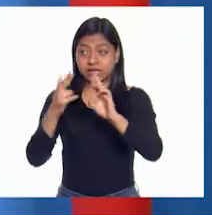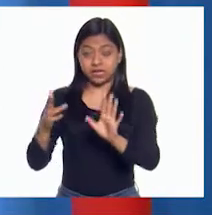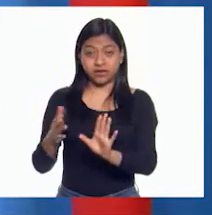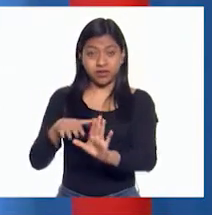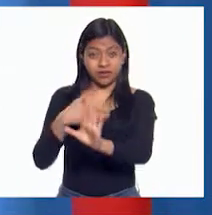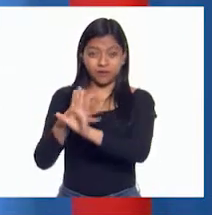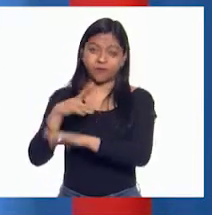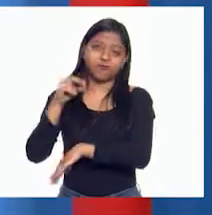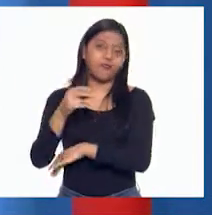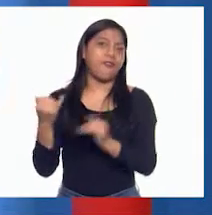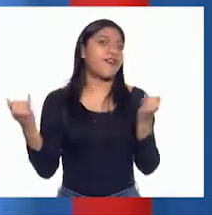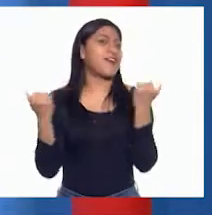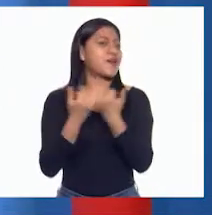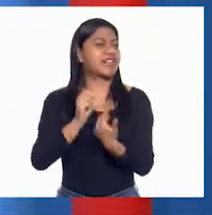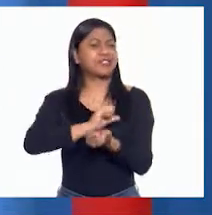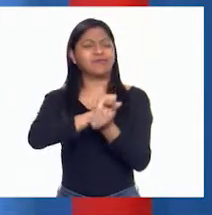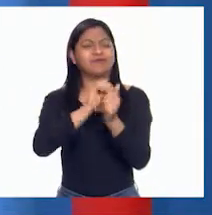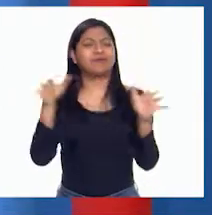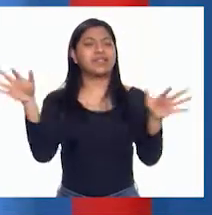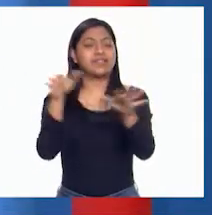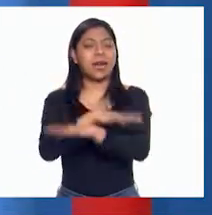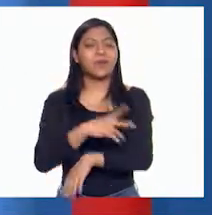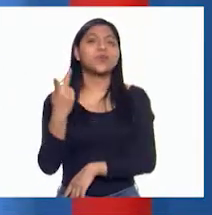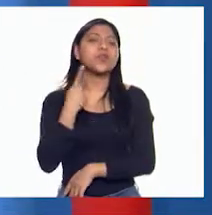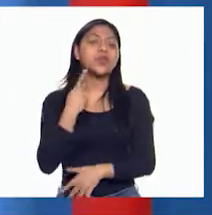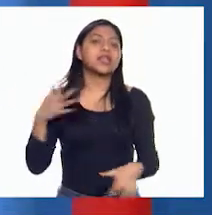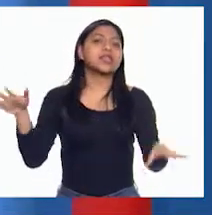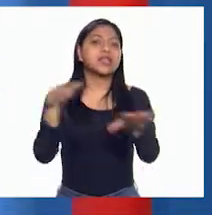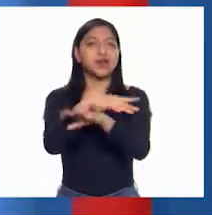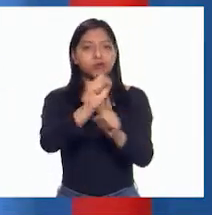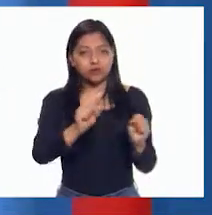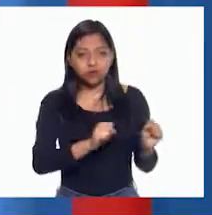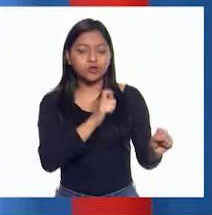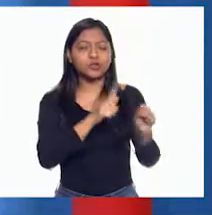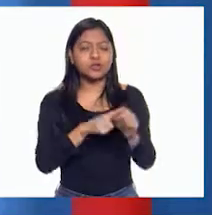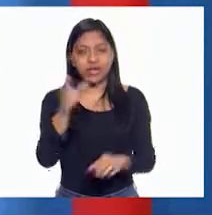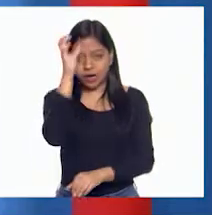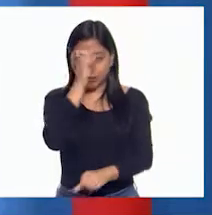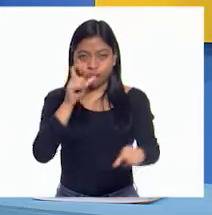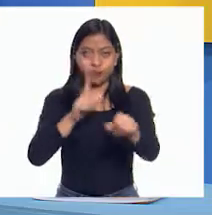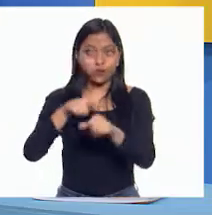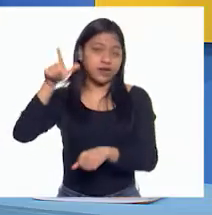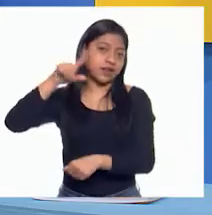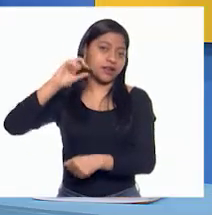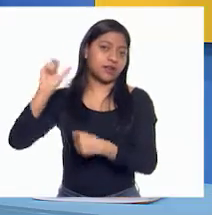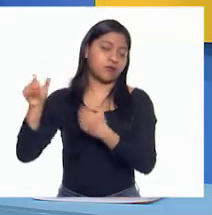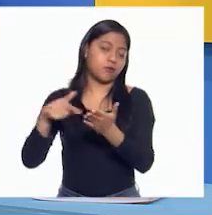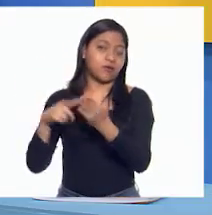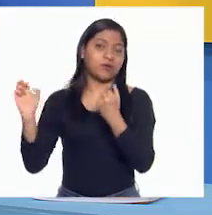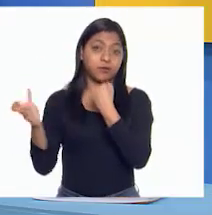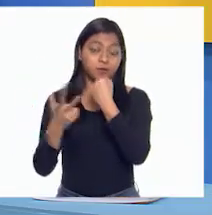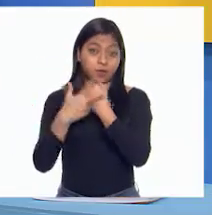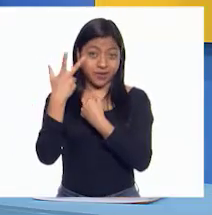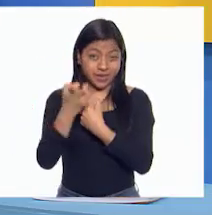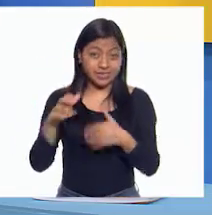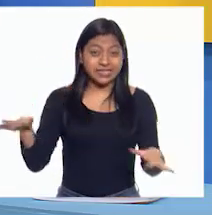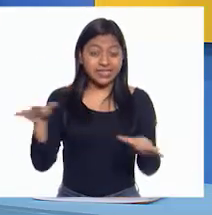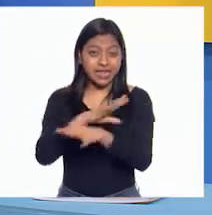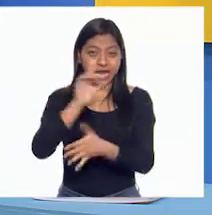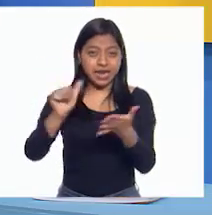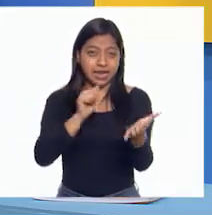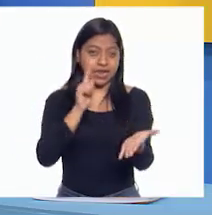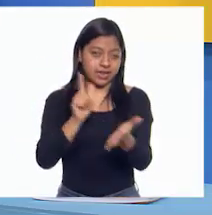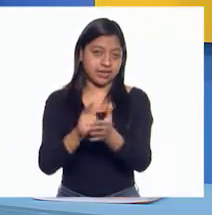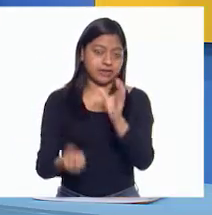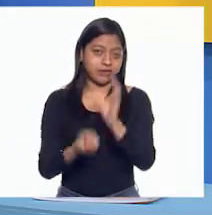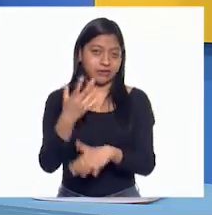sino también grandes transformaciones políticas, sociales, culturales en Europa. Entre los cambios que produjo la Reforma Protestante